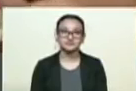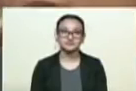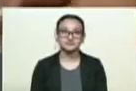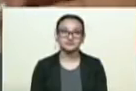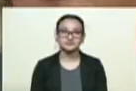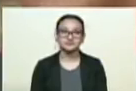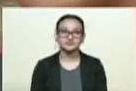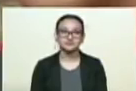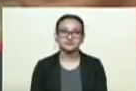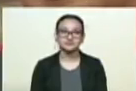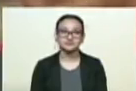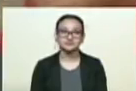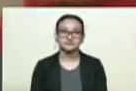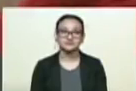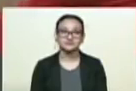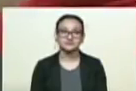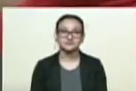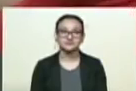Cumpleaños